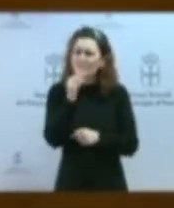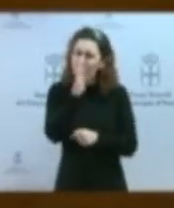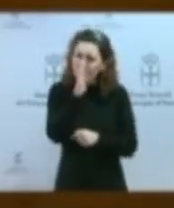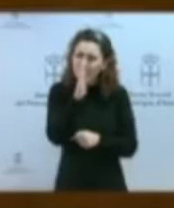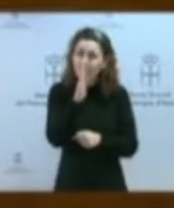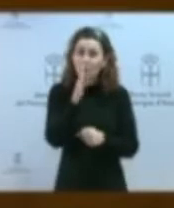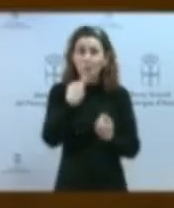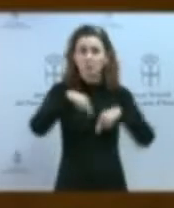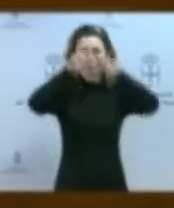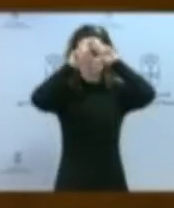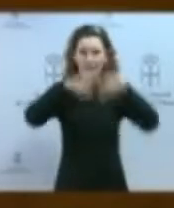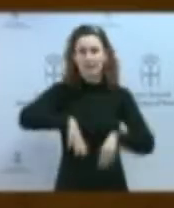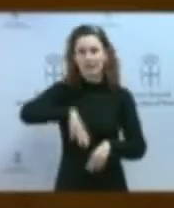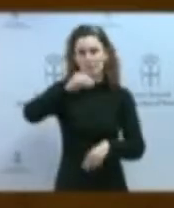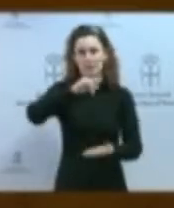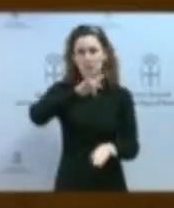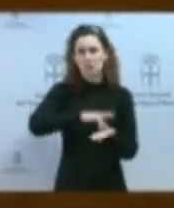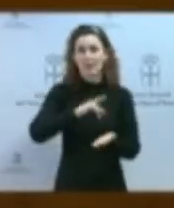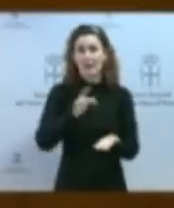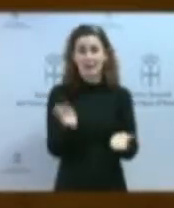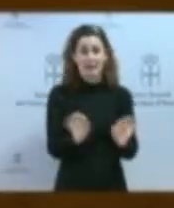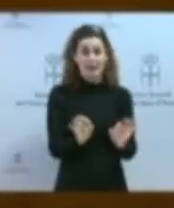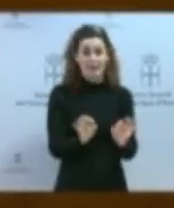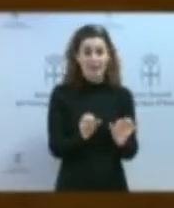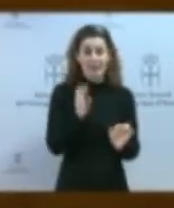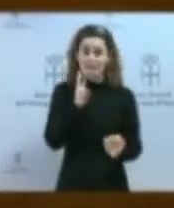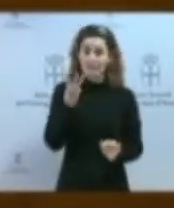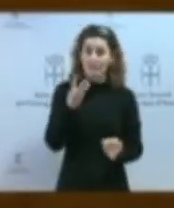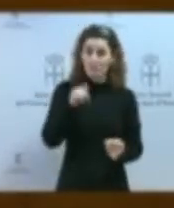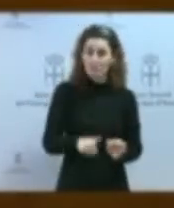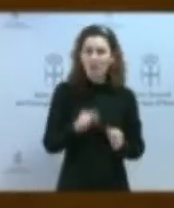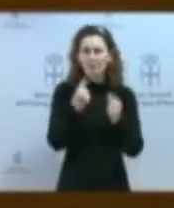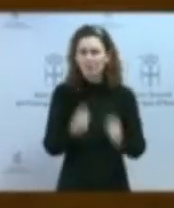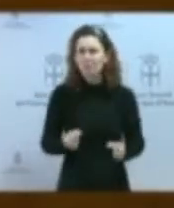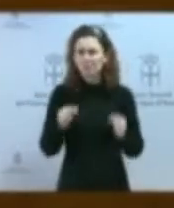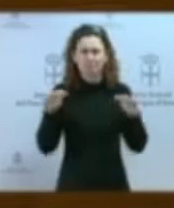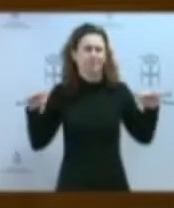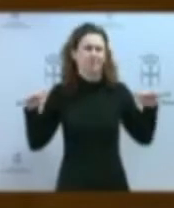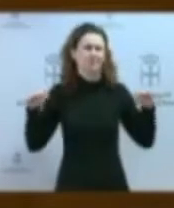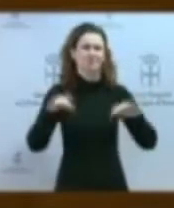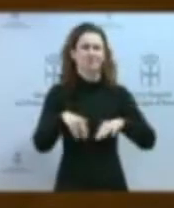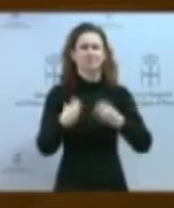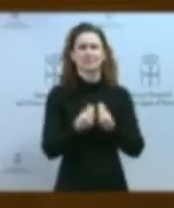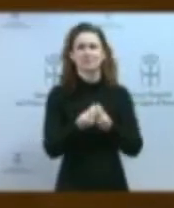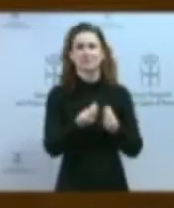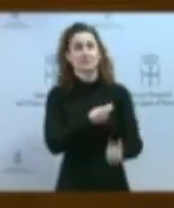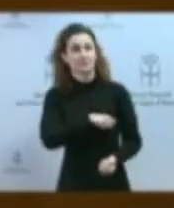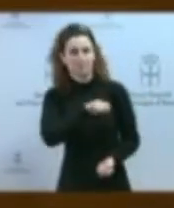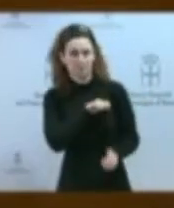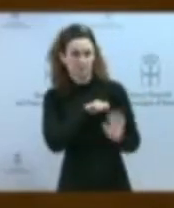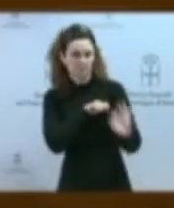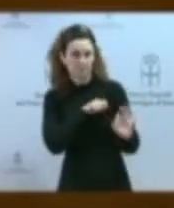3 años seguidos en una de las áreas más congestionadas sanitarias de España, del conjunto de España, la área sanitaria de Gijón, el área